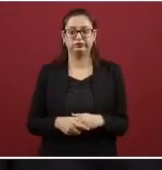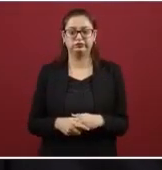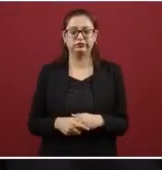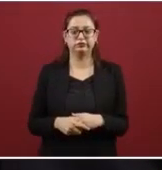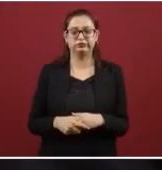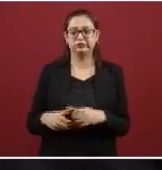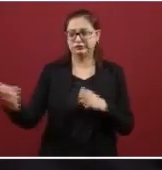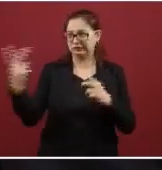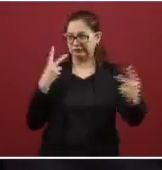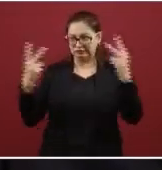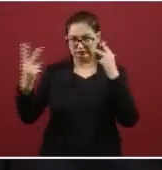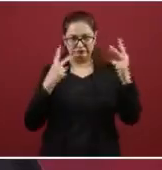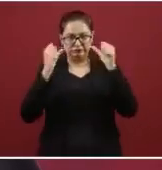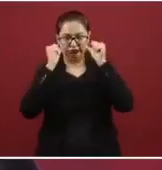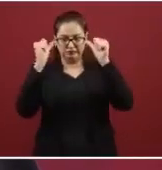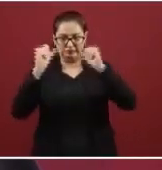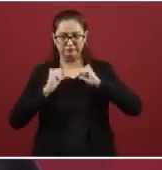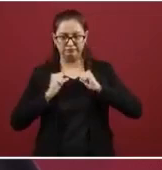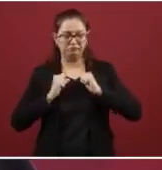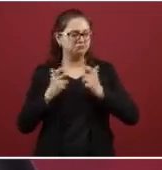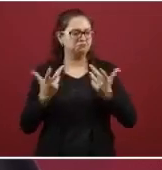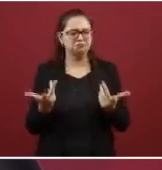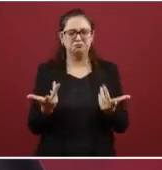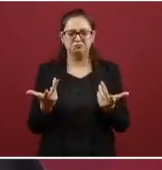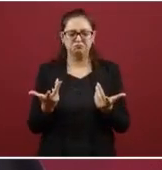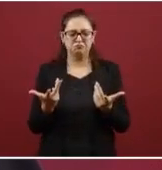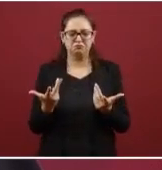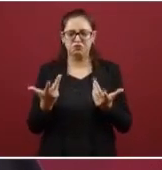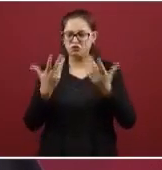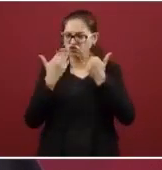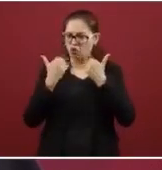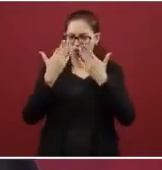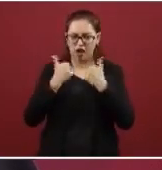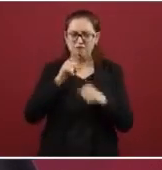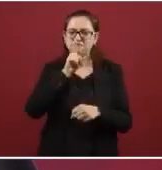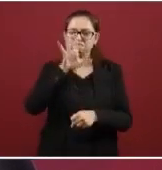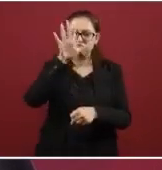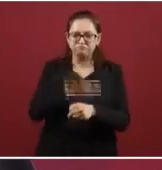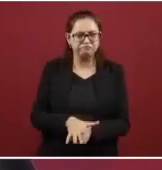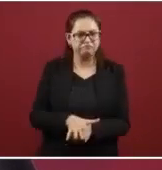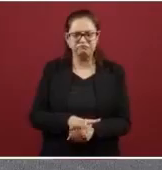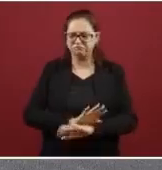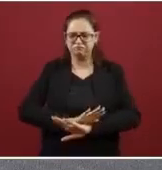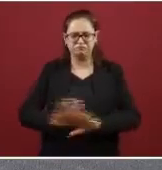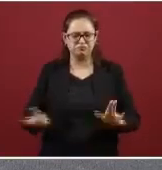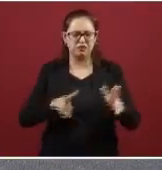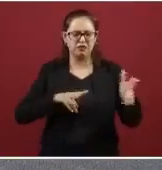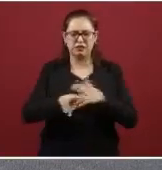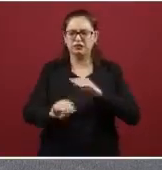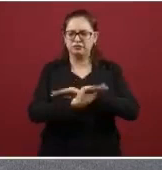nos están escuchando. Entonces, no hay censura, hay transparencia